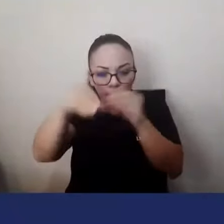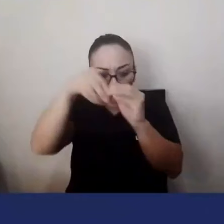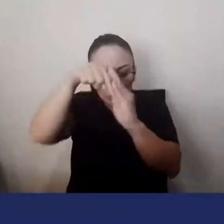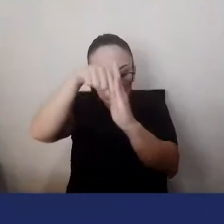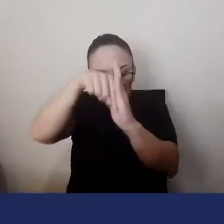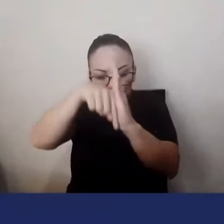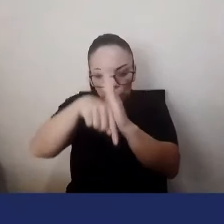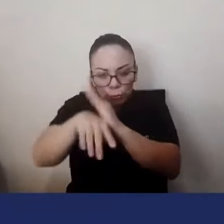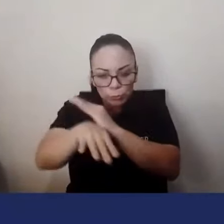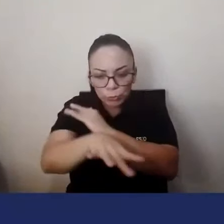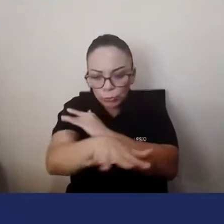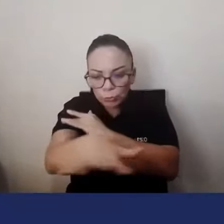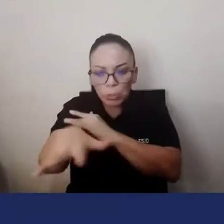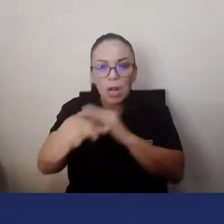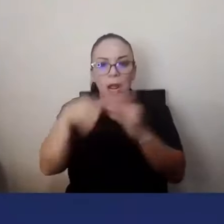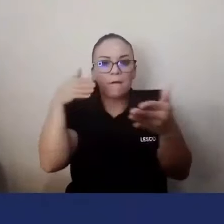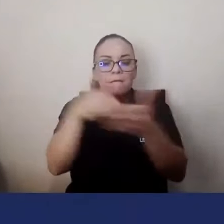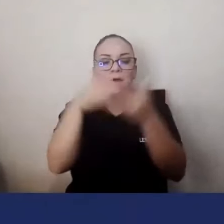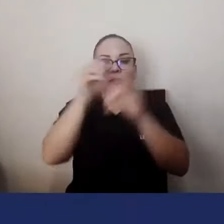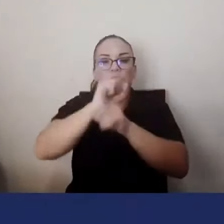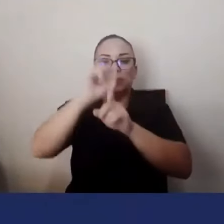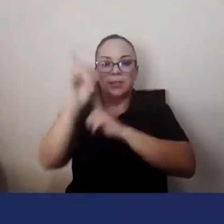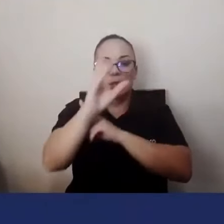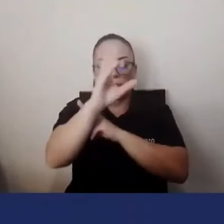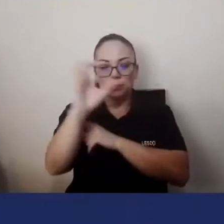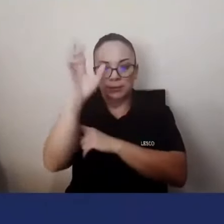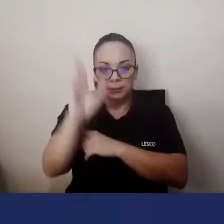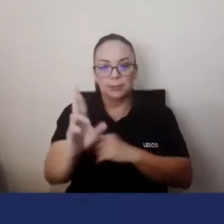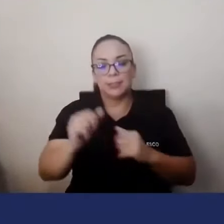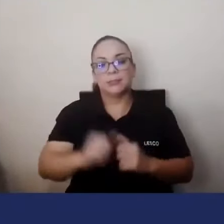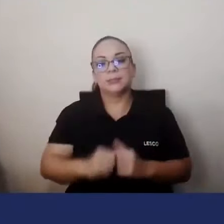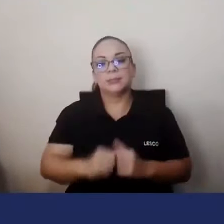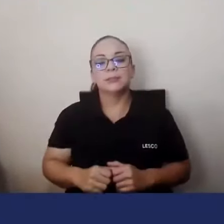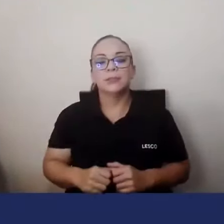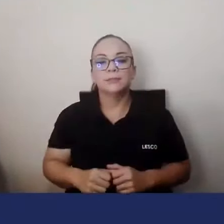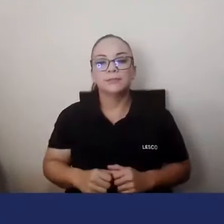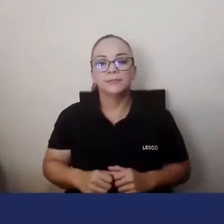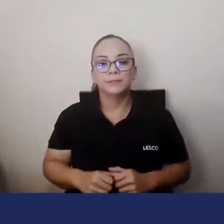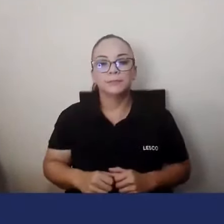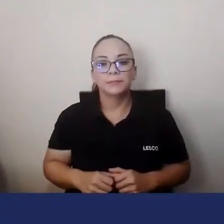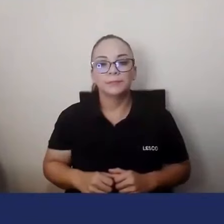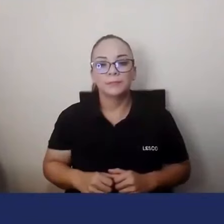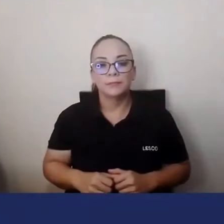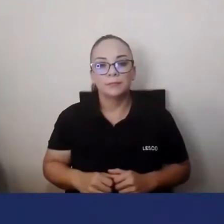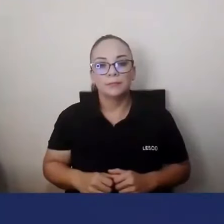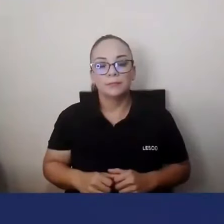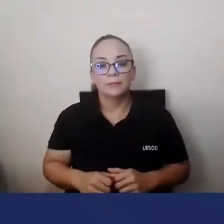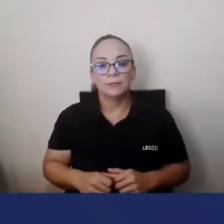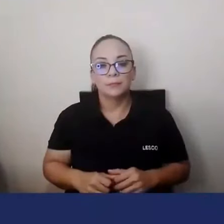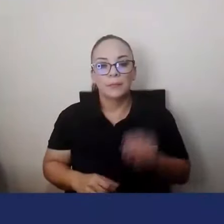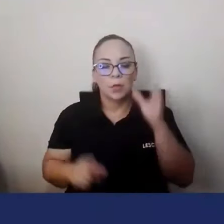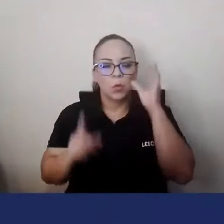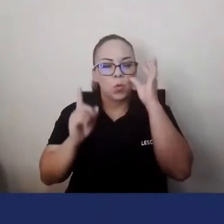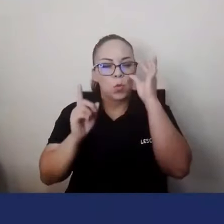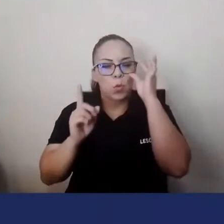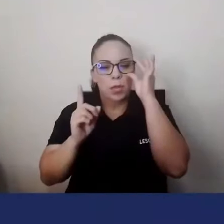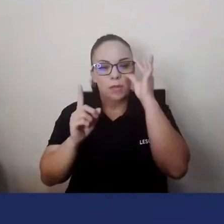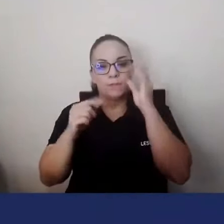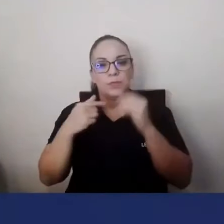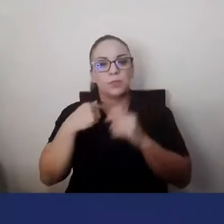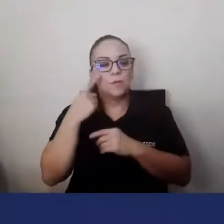la sociedad costarricense. Y quisiera hacer un parangón con el escenario del